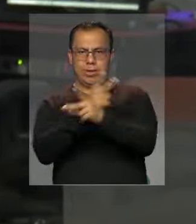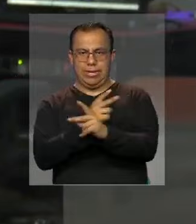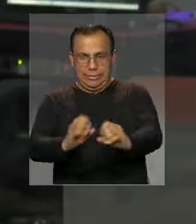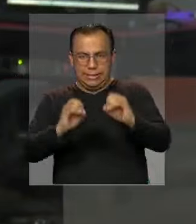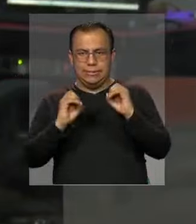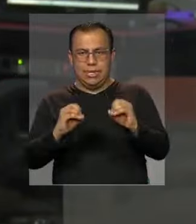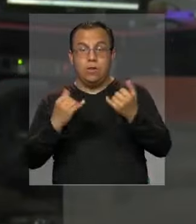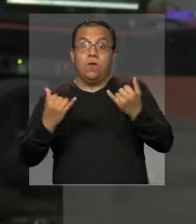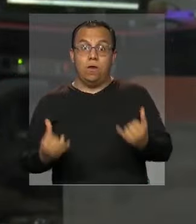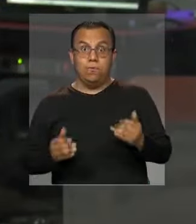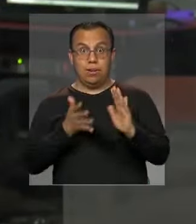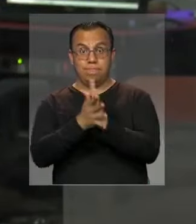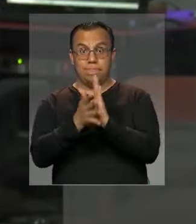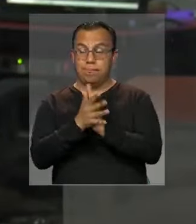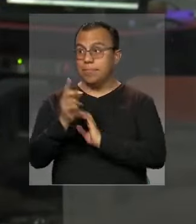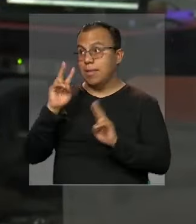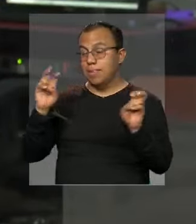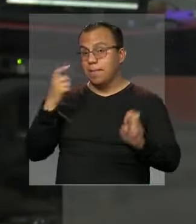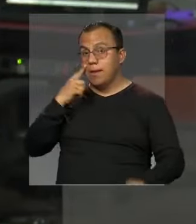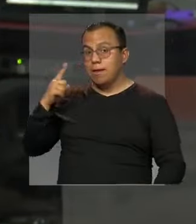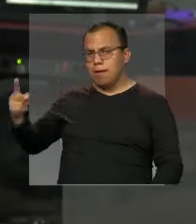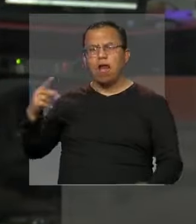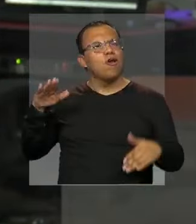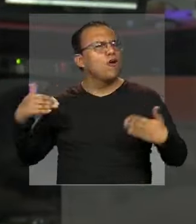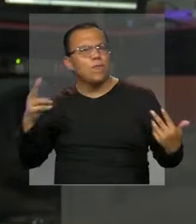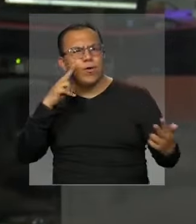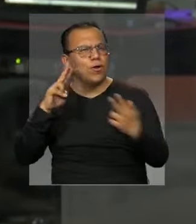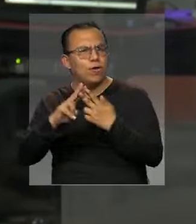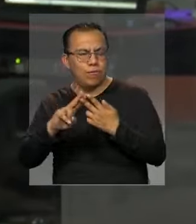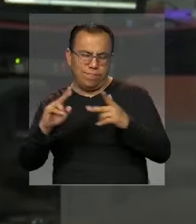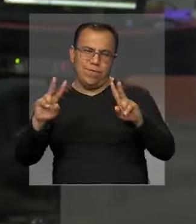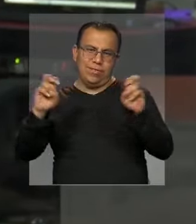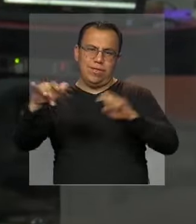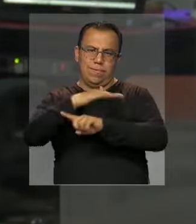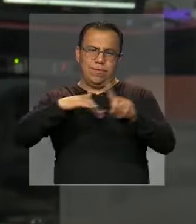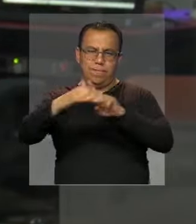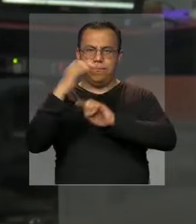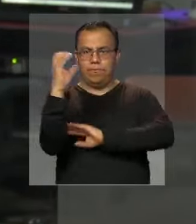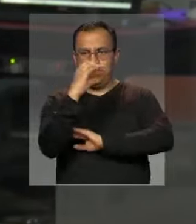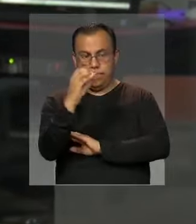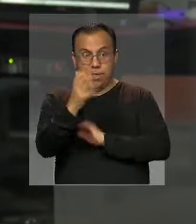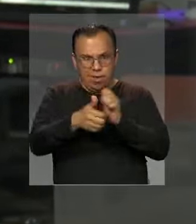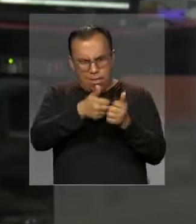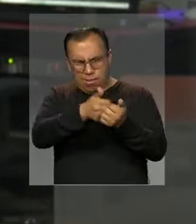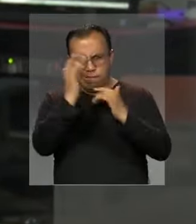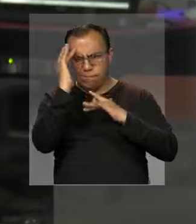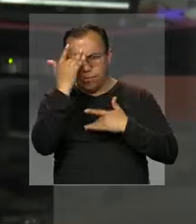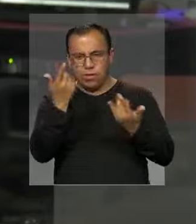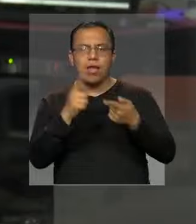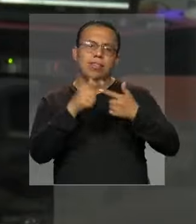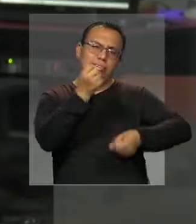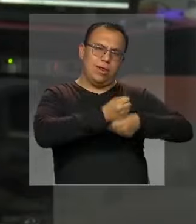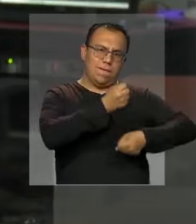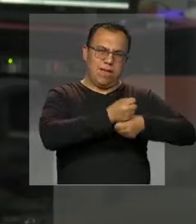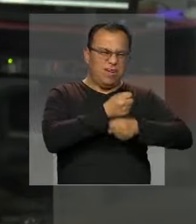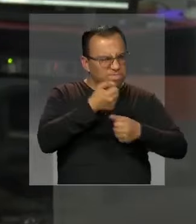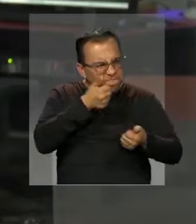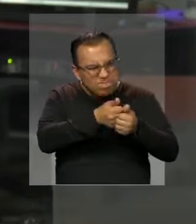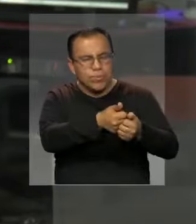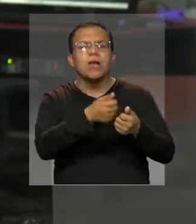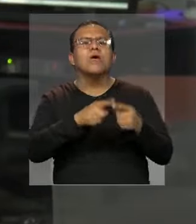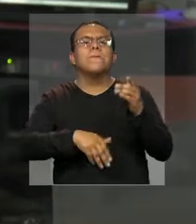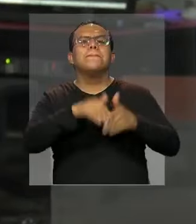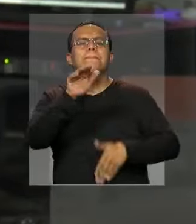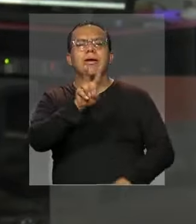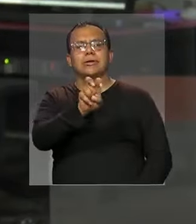Por eso preparamos el siguiente informe para conocer cómo está el panorama en el país en materia de acoso sexual y acoso laboral, el cual afecta a